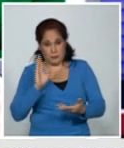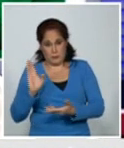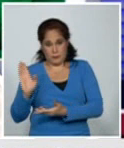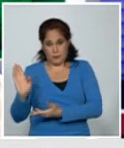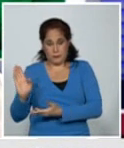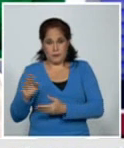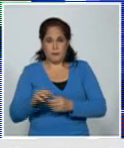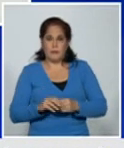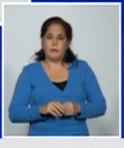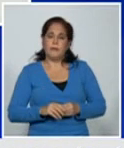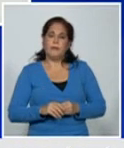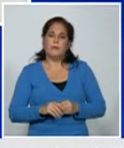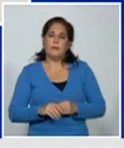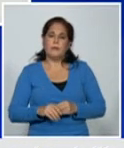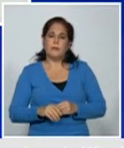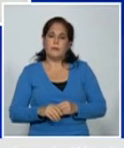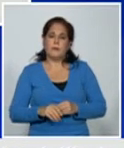final,